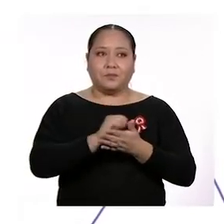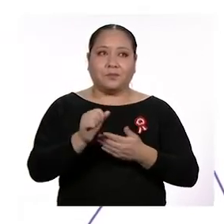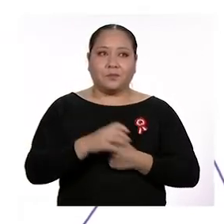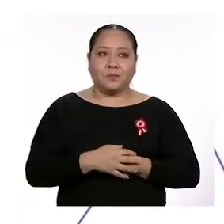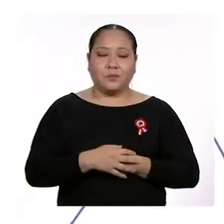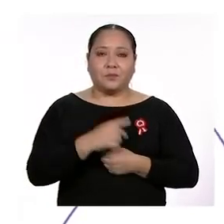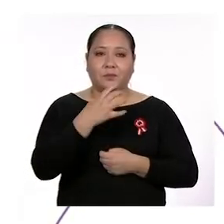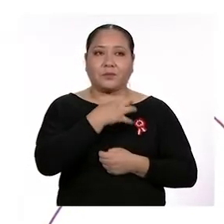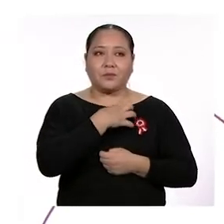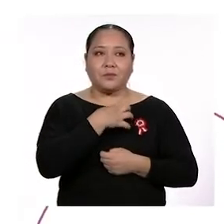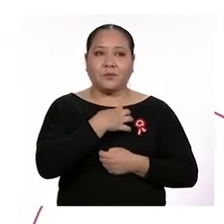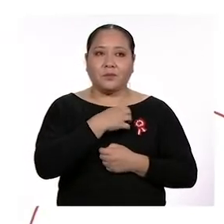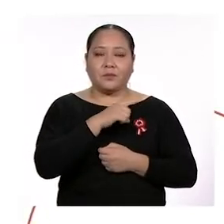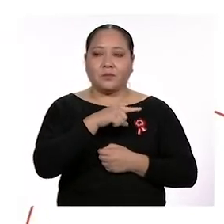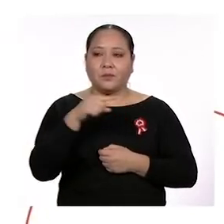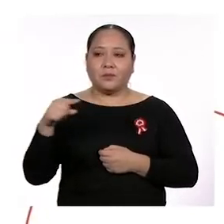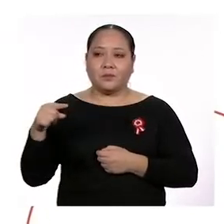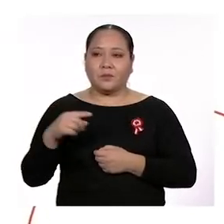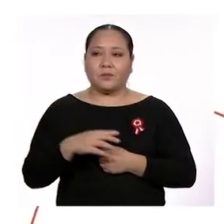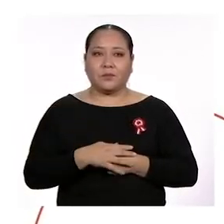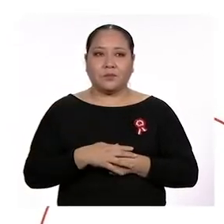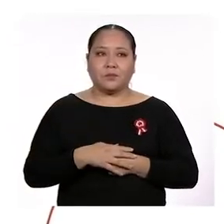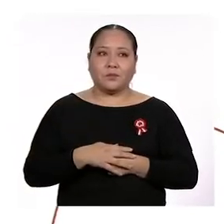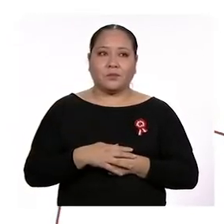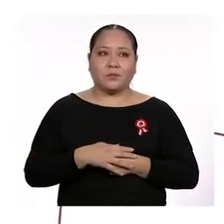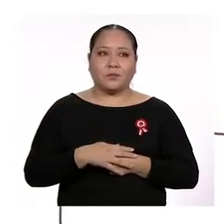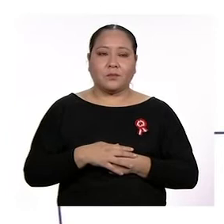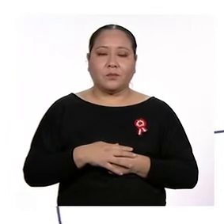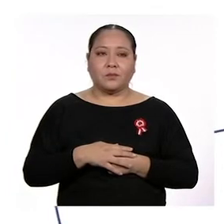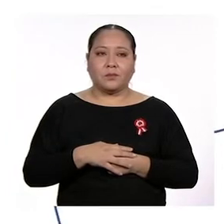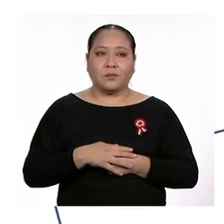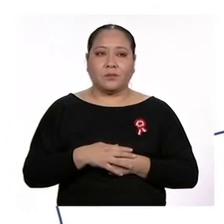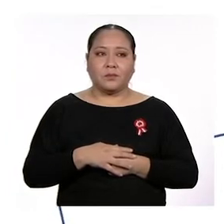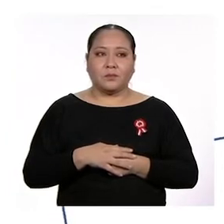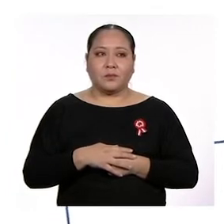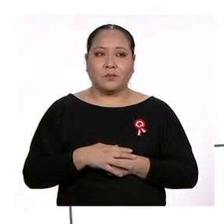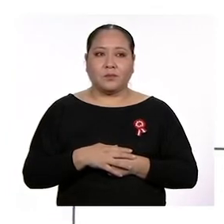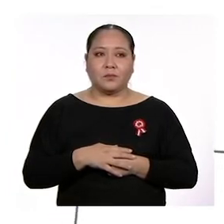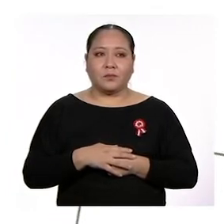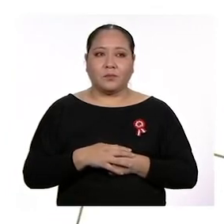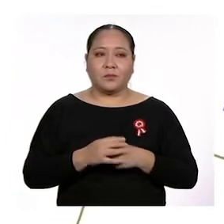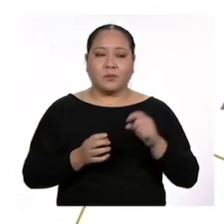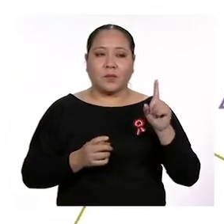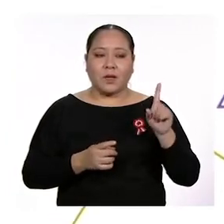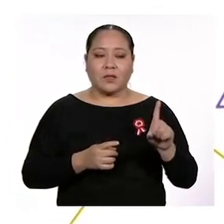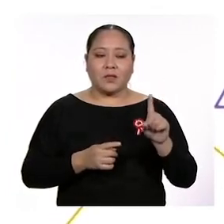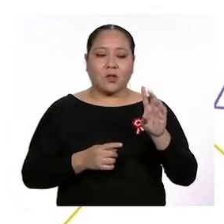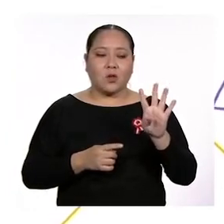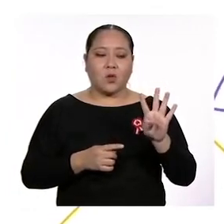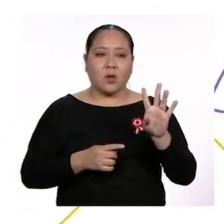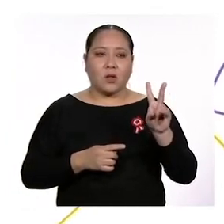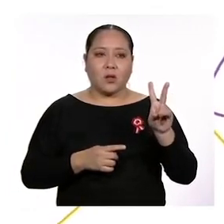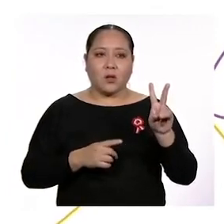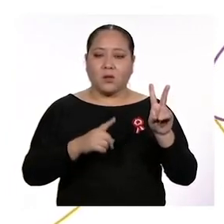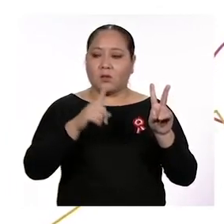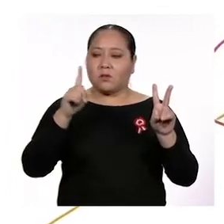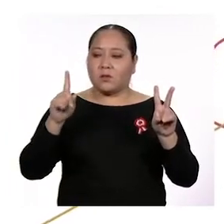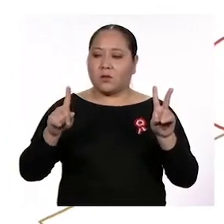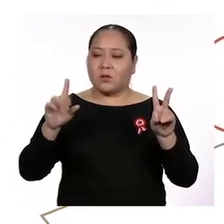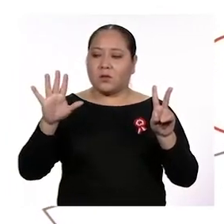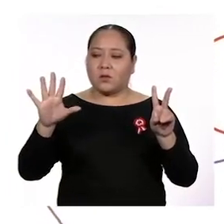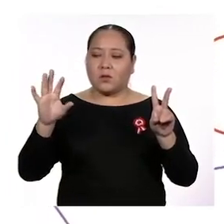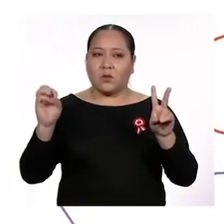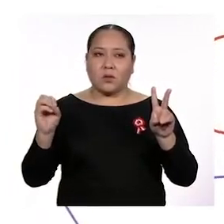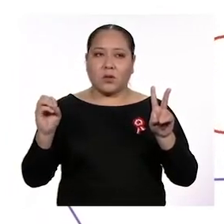Este es mayo. La recta numérica tiene al extremo izquierdo el 142 y al opuesto